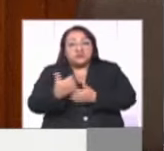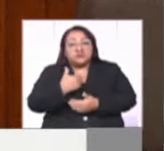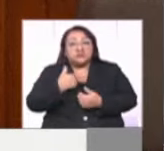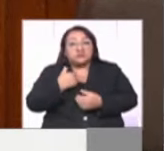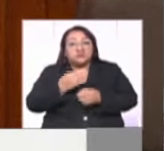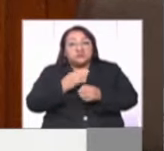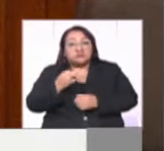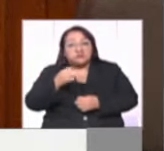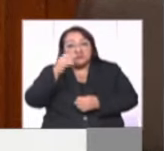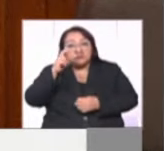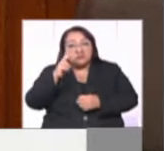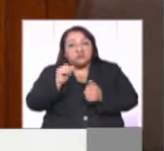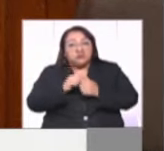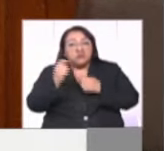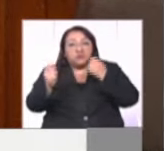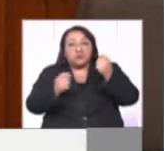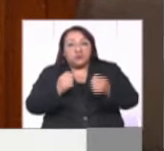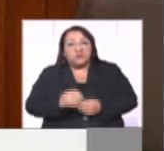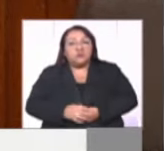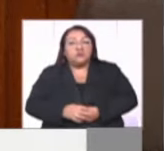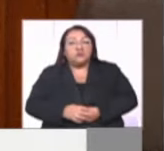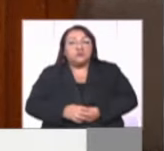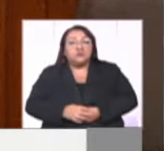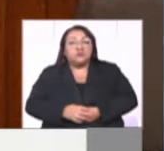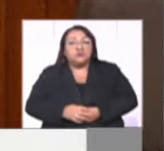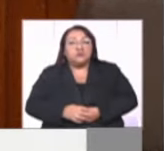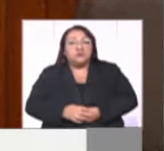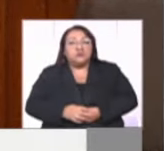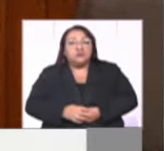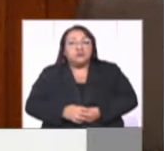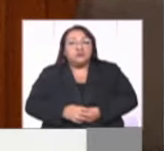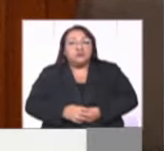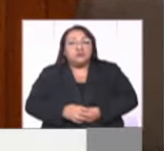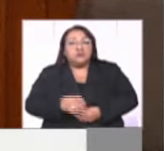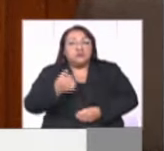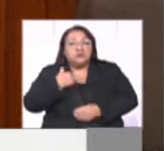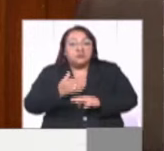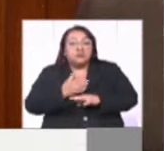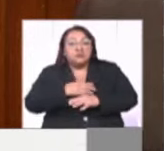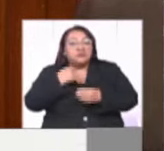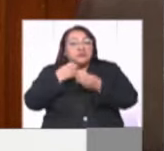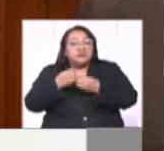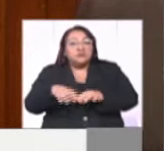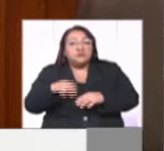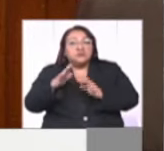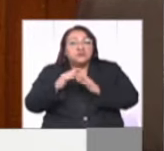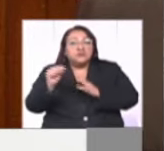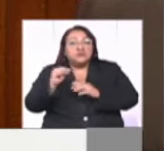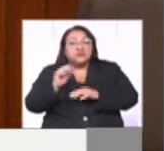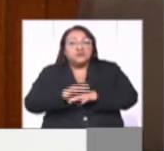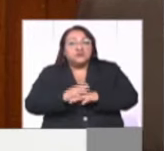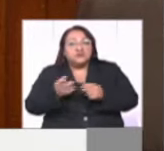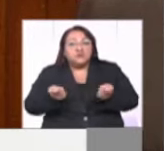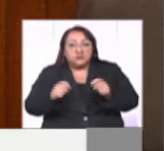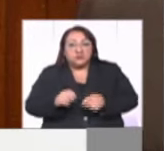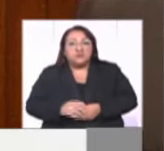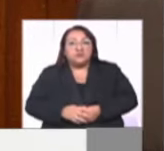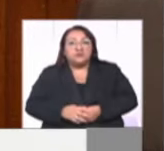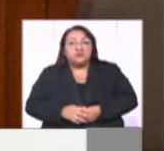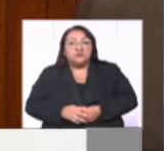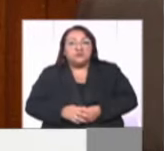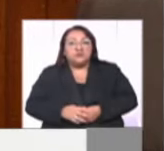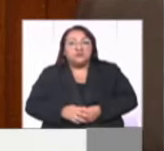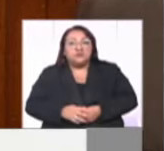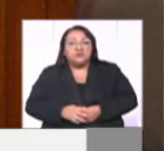la región Cusco a través del turismo. Hemos tenido pérdidas, millones de soles en esas paralizaciones.